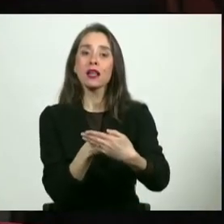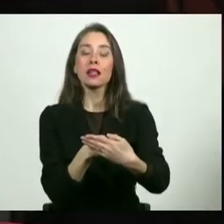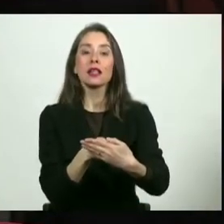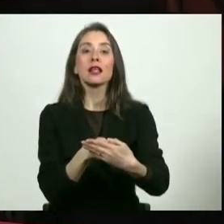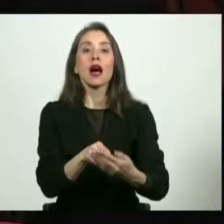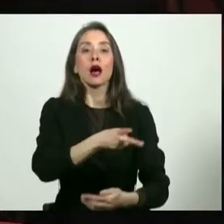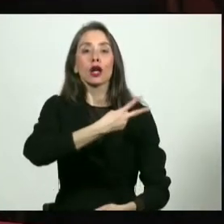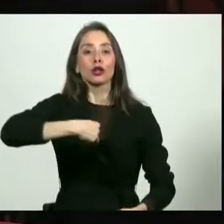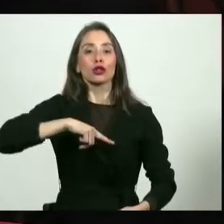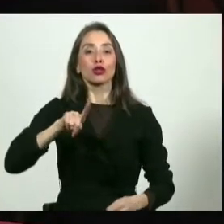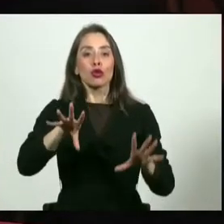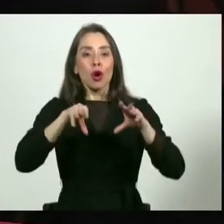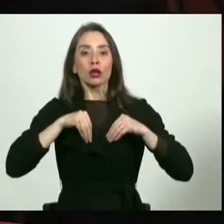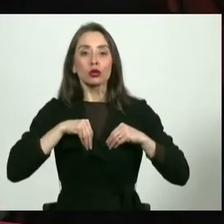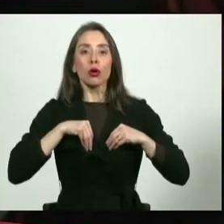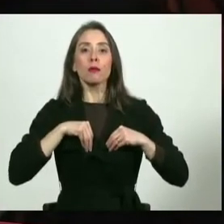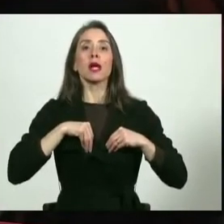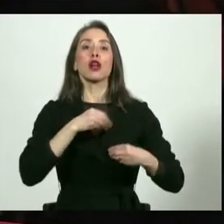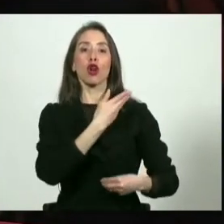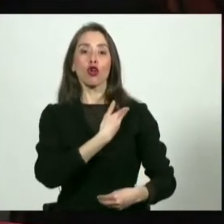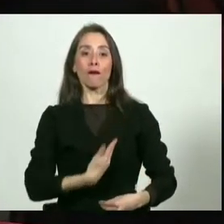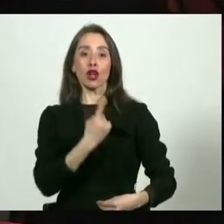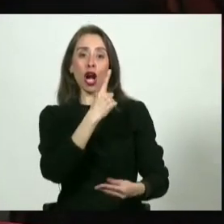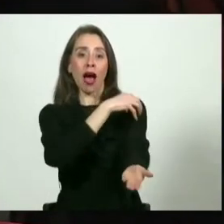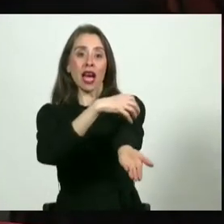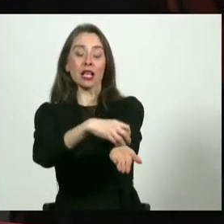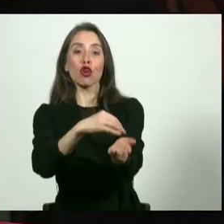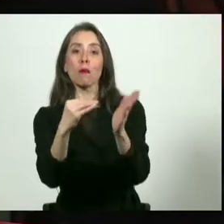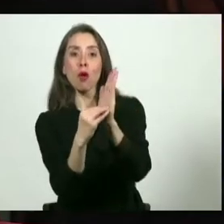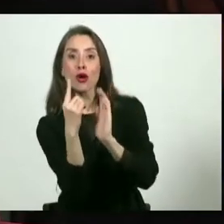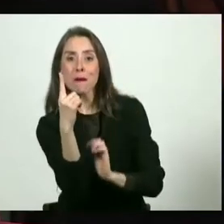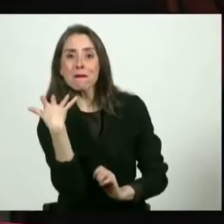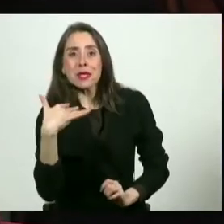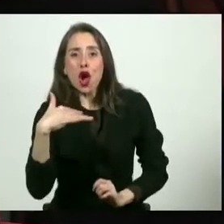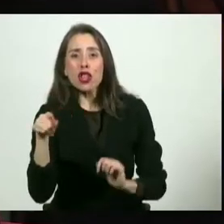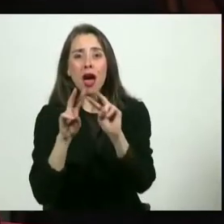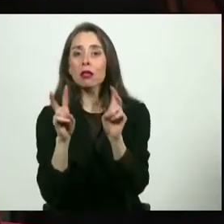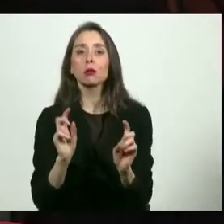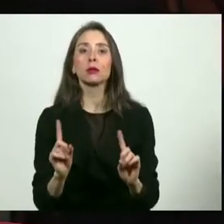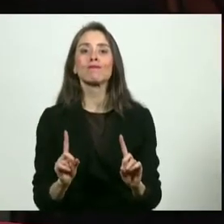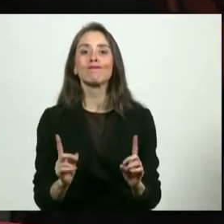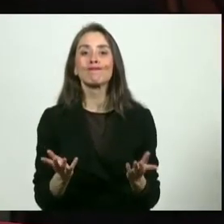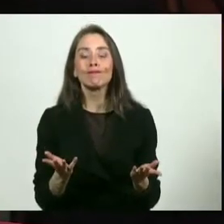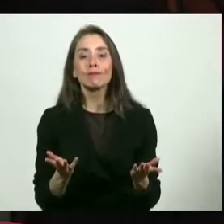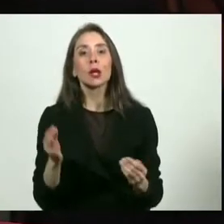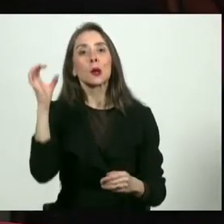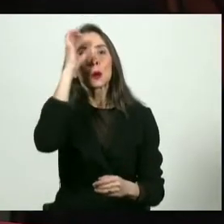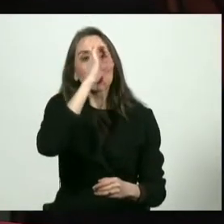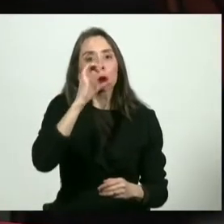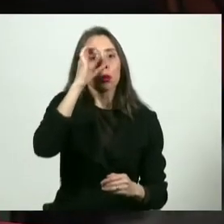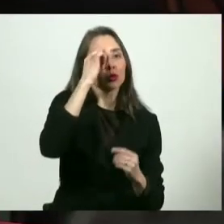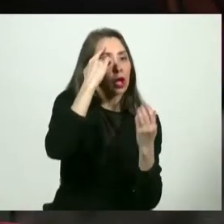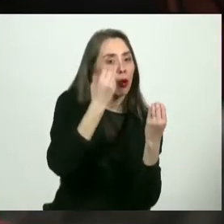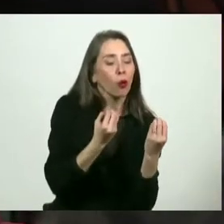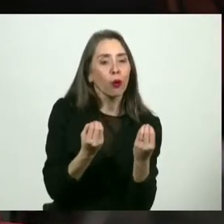asumido como un tema prioritario de los gobiernos regionales, yo creo que eso hay que reconocerlo, y por cierto buscar las medidas